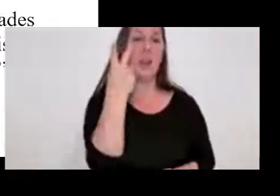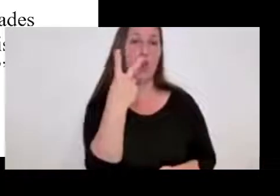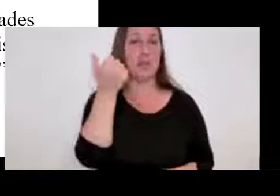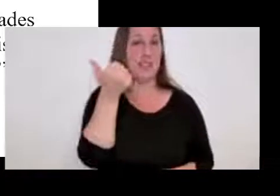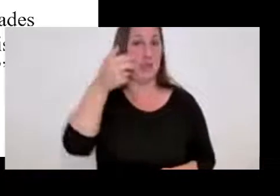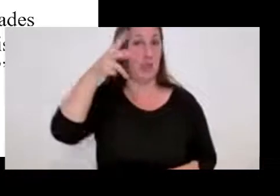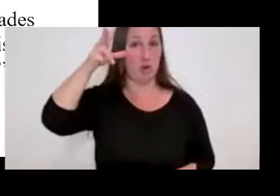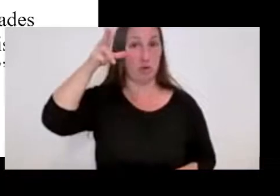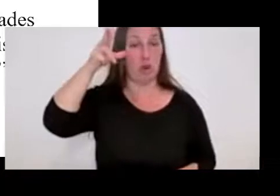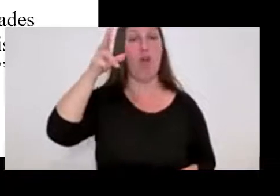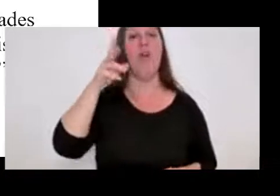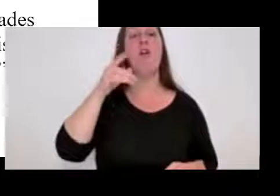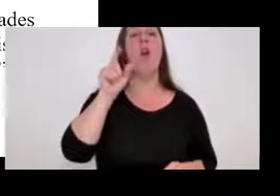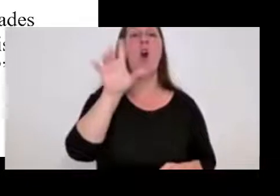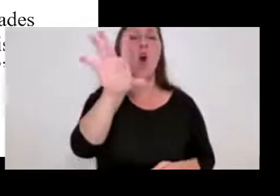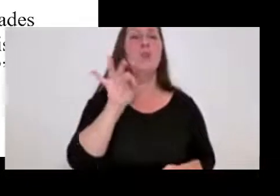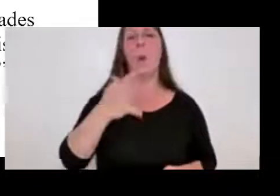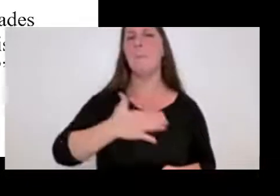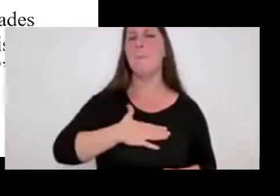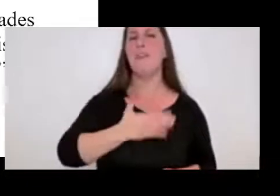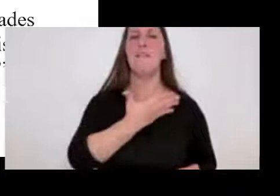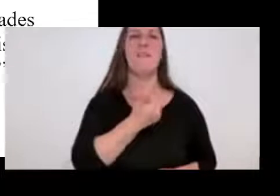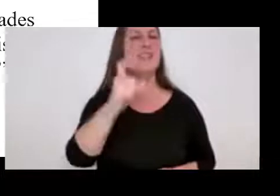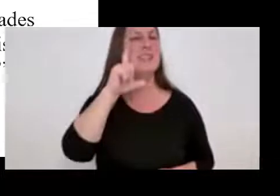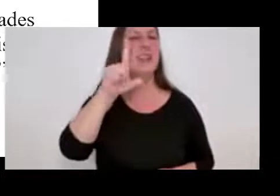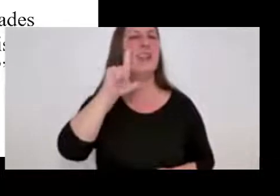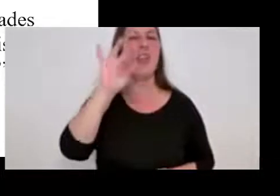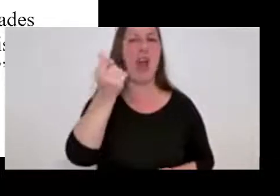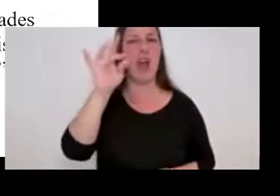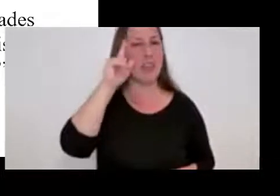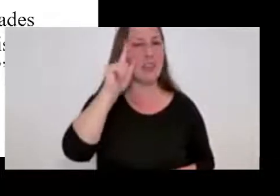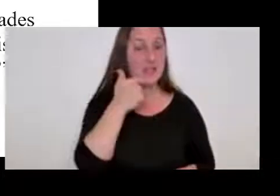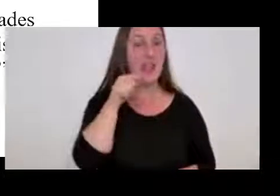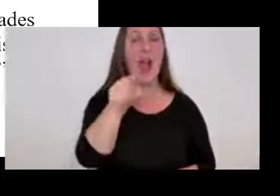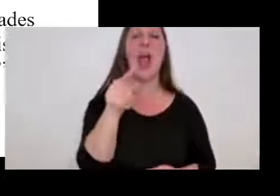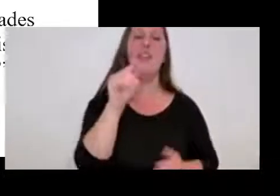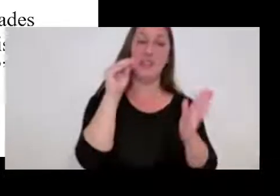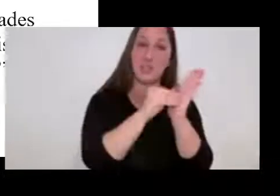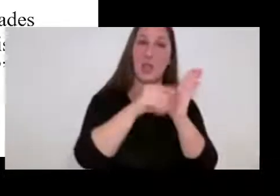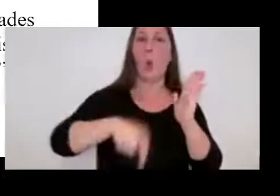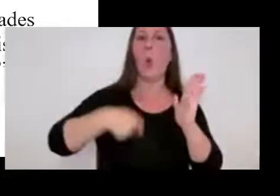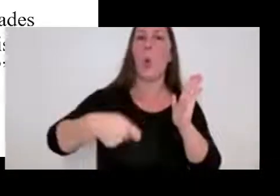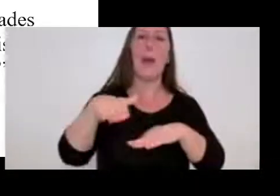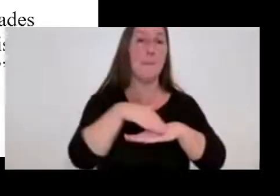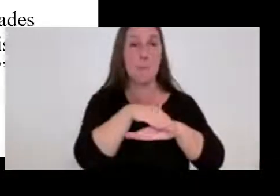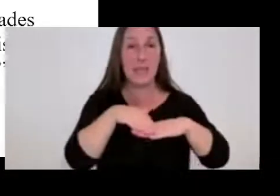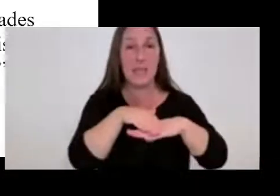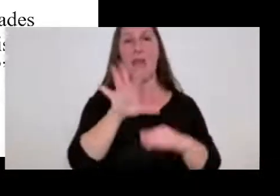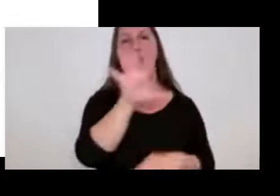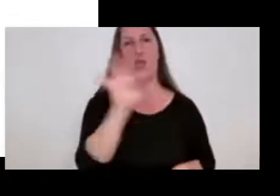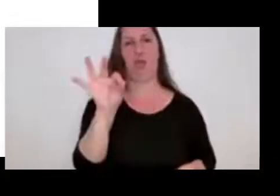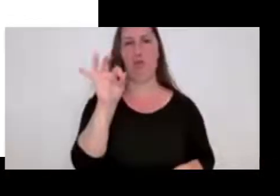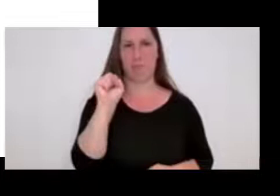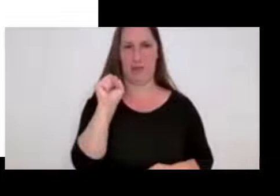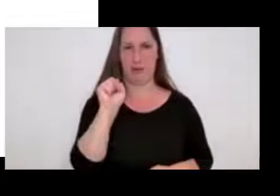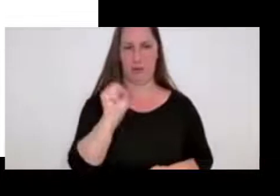4268, ingresando la opción Mi Facilidades, y donde se establece que la cuota mínima sería de 500 pesos.